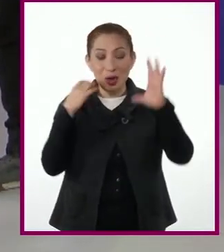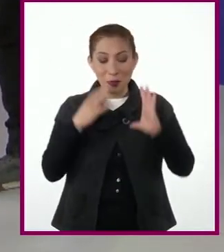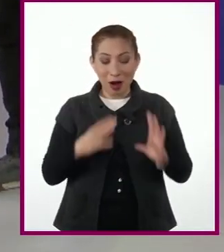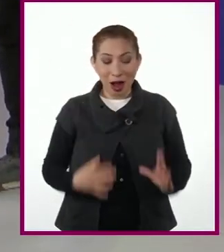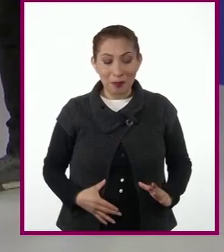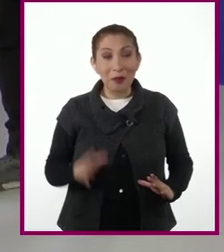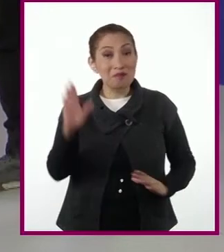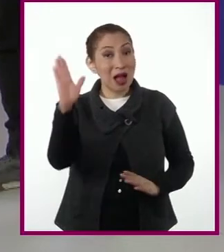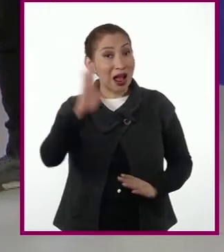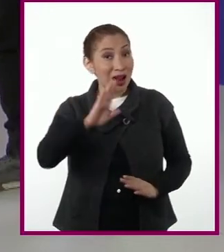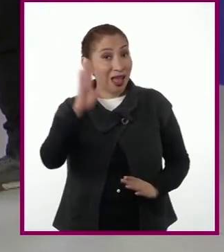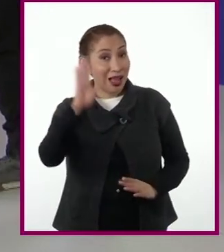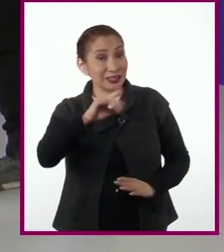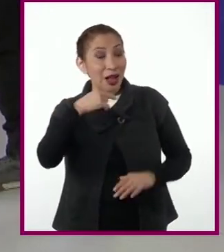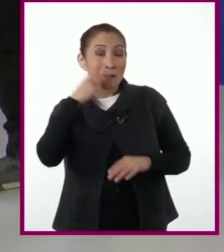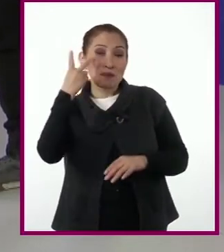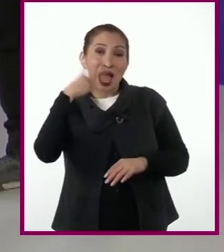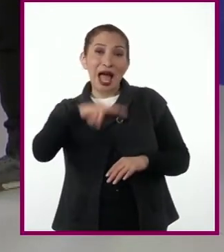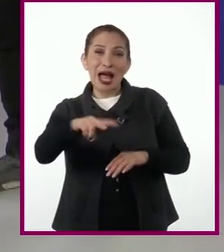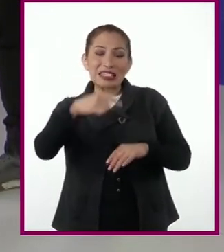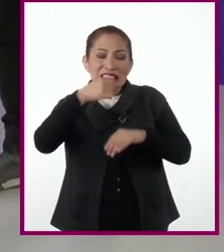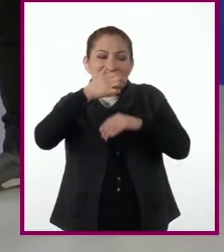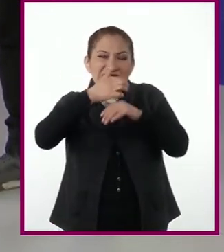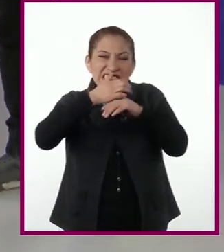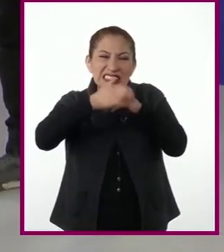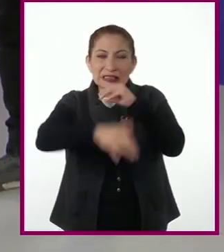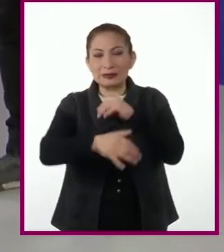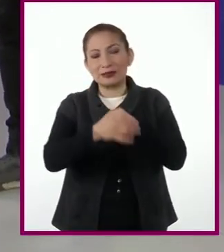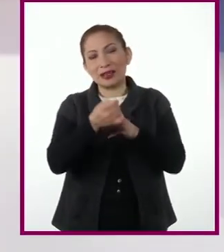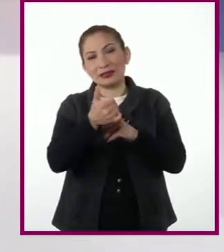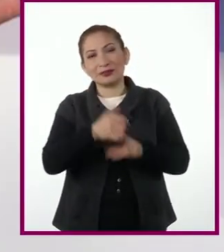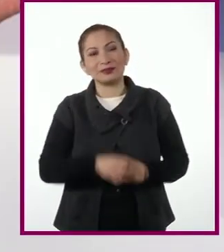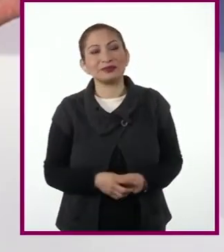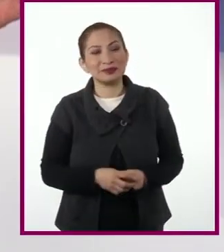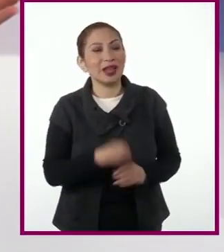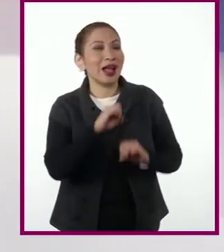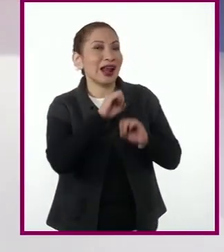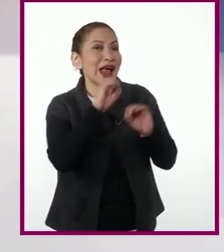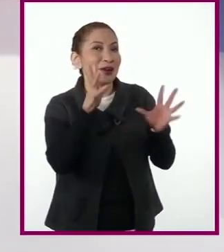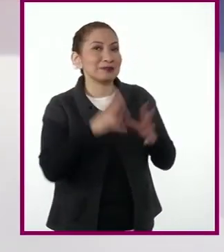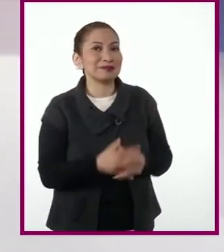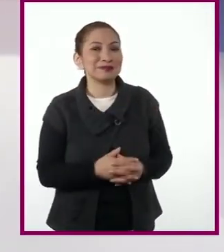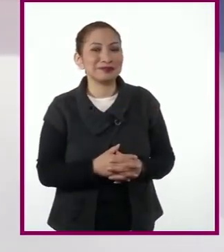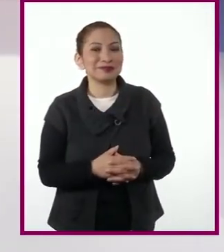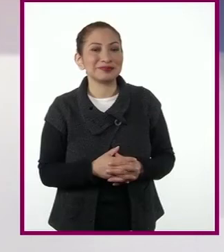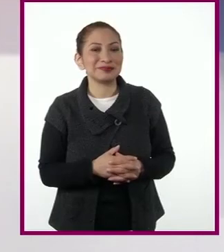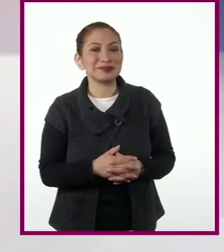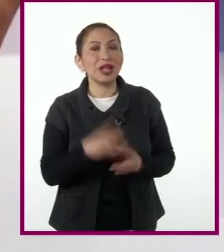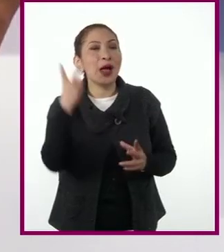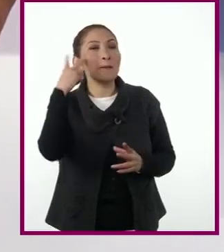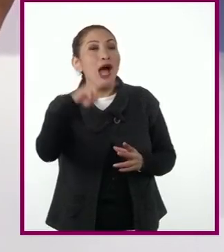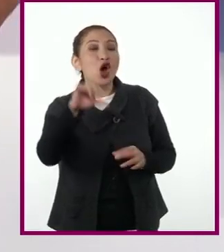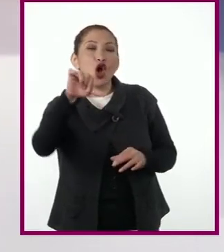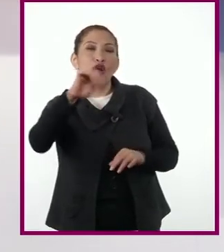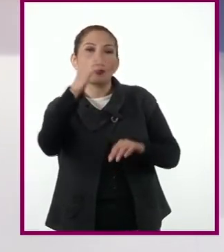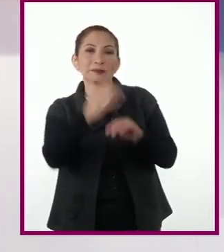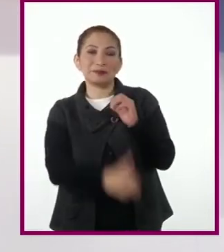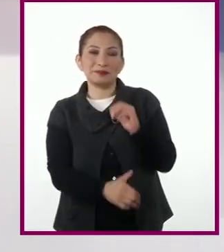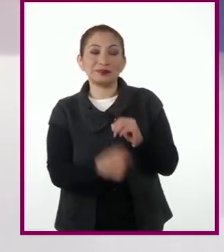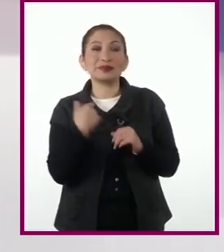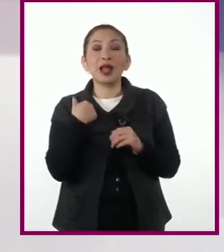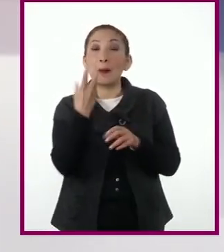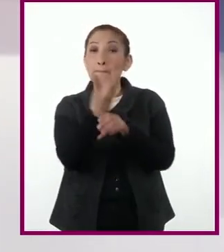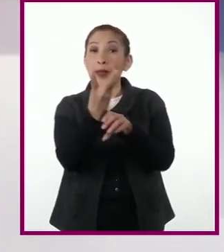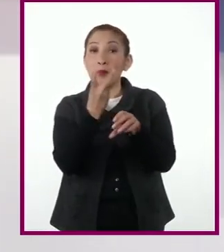cuerpo, parece que nuestro viaje está llegando a su fin. Así es. Nuestro viaje por hoy termina.